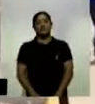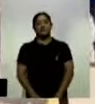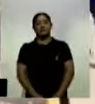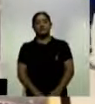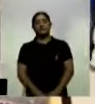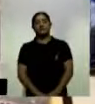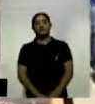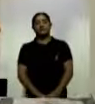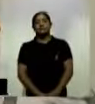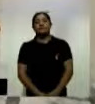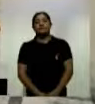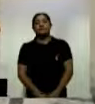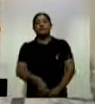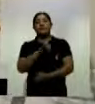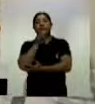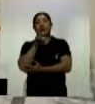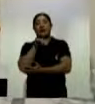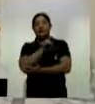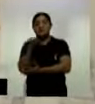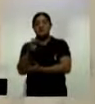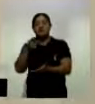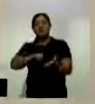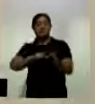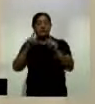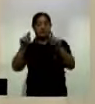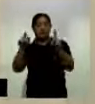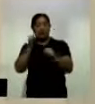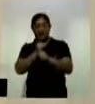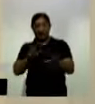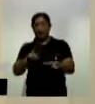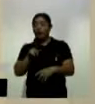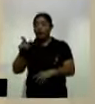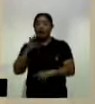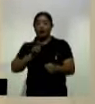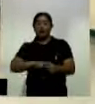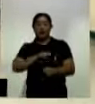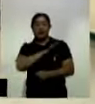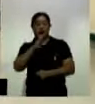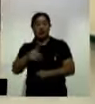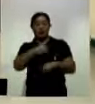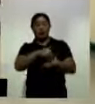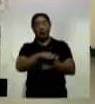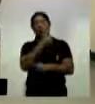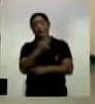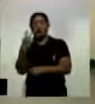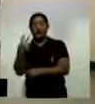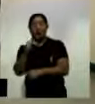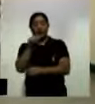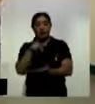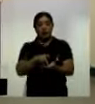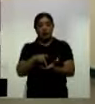El Instituto Mexicano del Seguro Social en Tlaxcala informó que los hospitales generales de zona número 1 y 2 de Apizaco